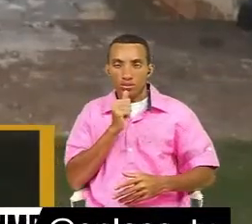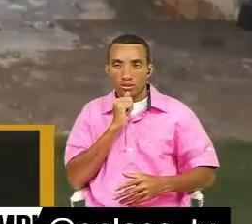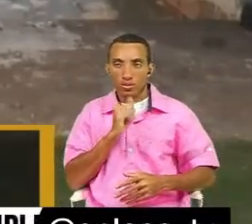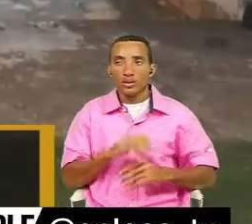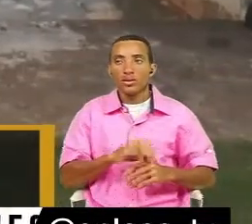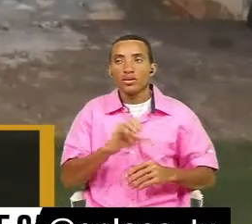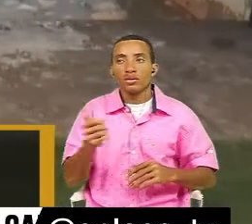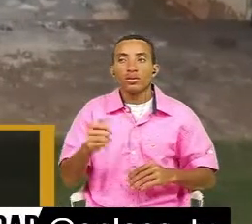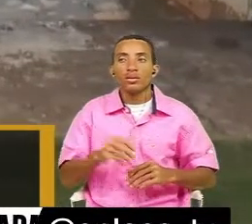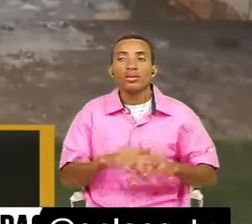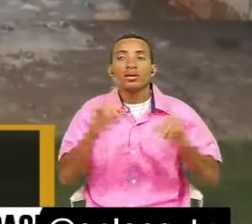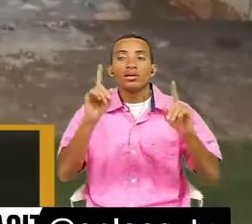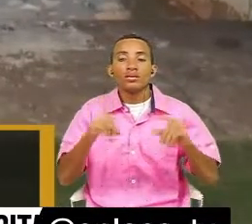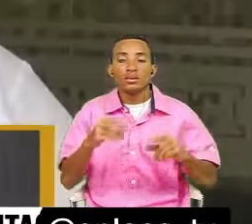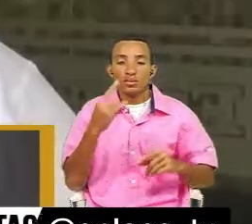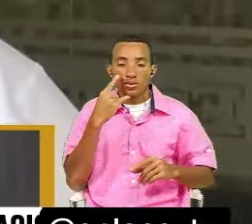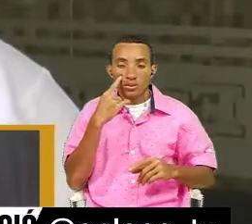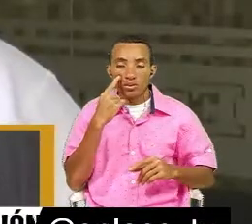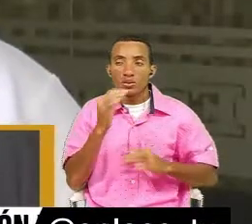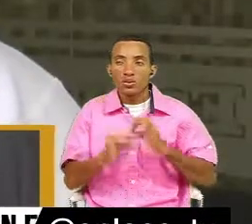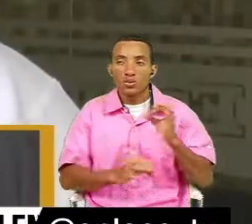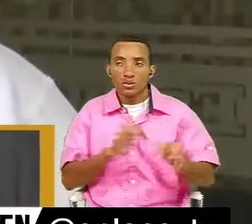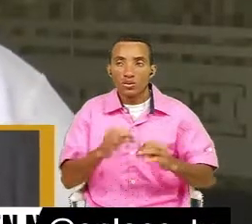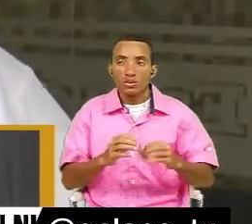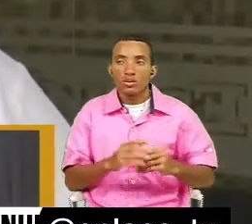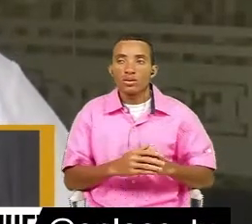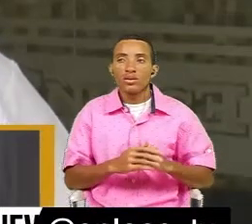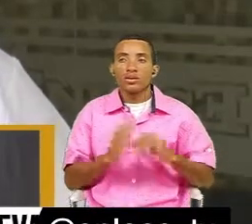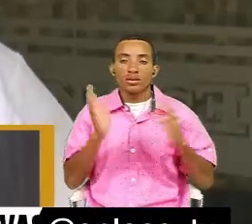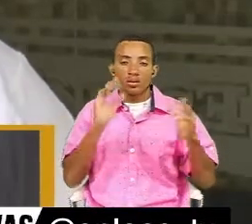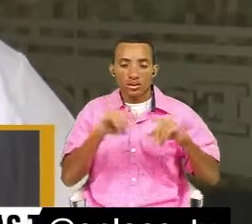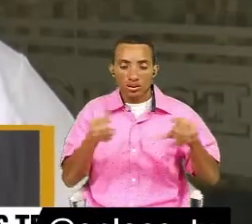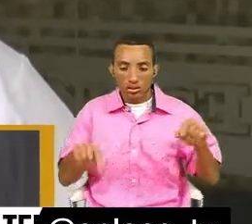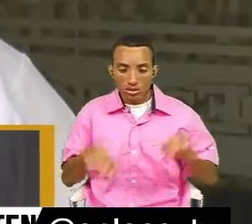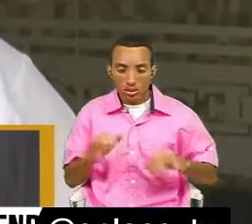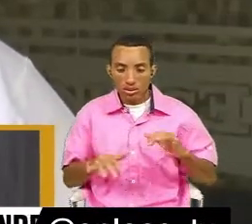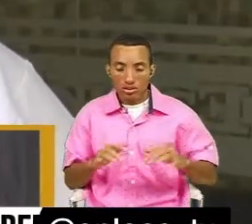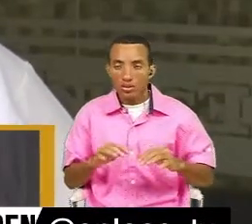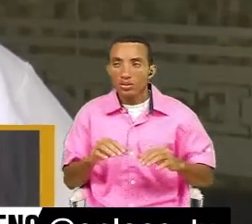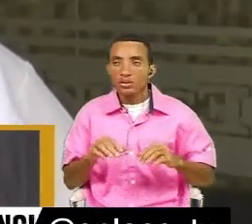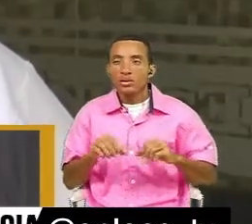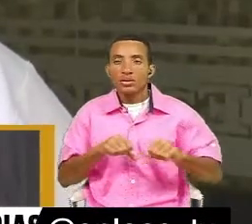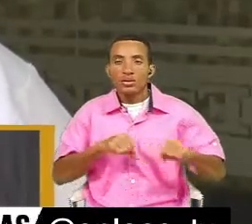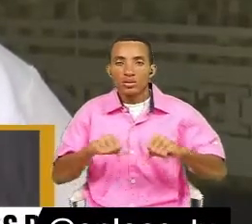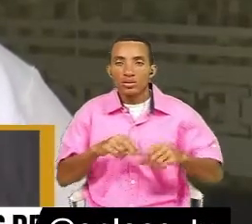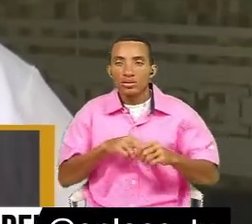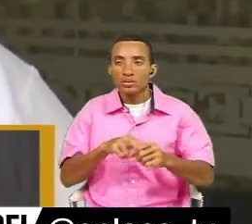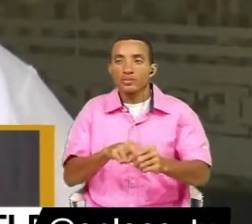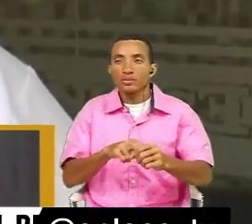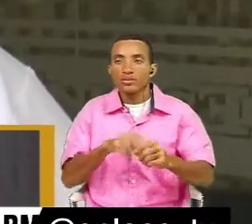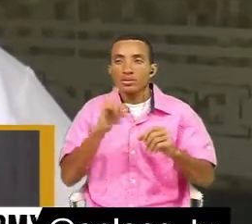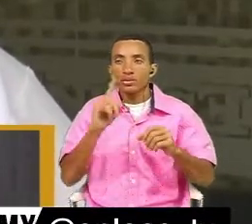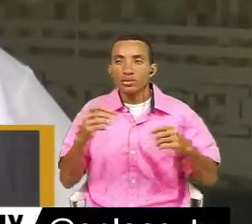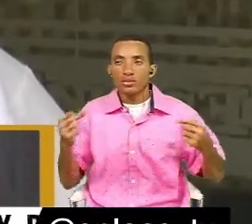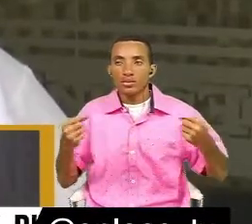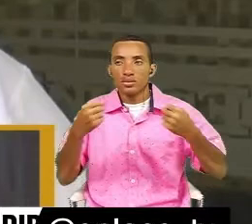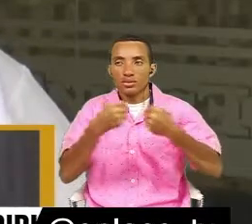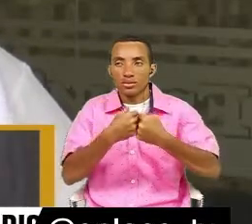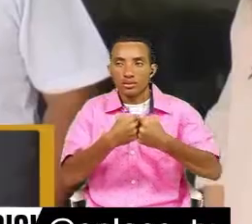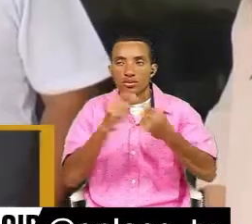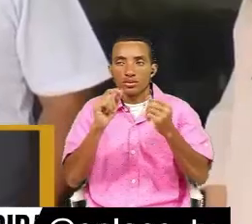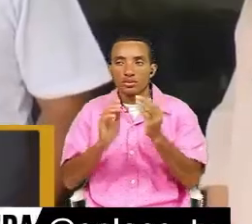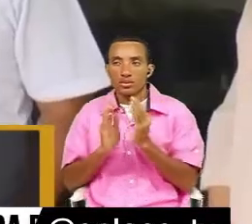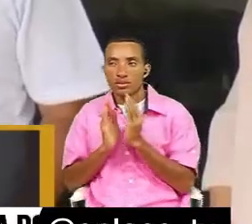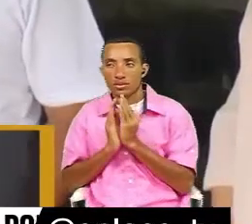otra cosa que hay que tener mucho cuidado es que se habla de una Secretaría de Movilidad, y acuérdense que Tránsito es un socio accionista de Aguas de Barranca